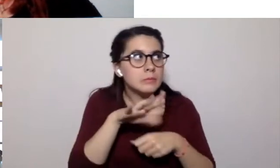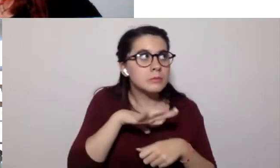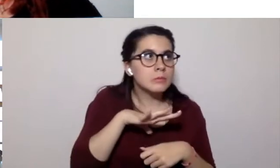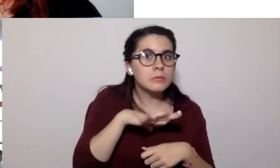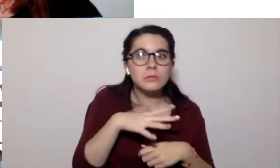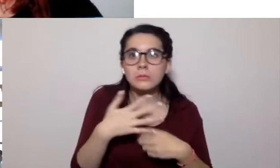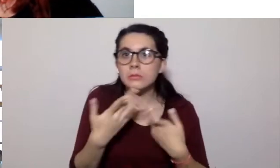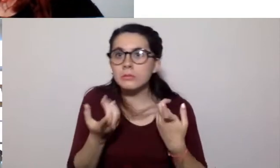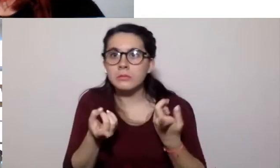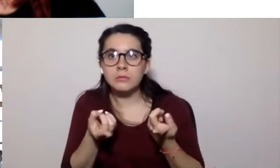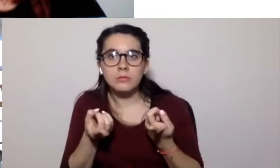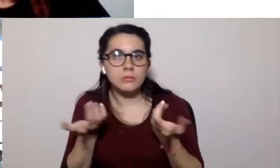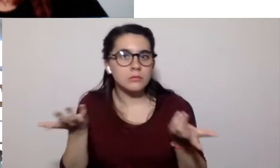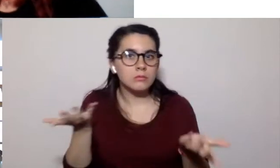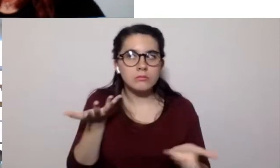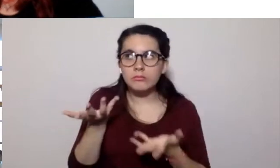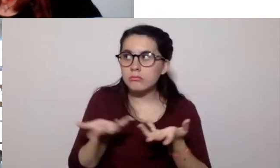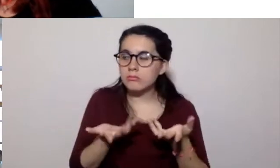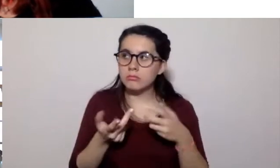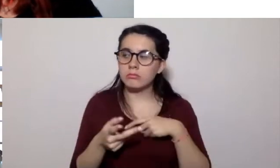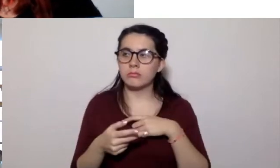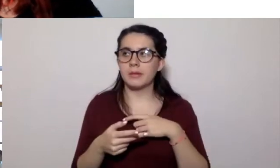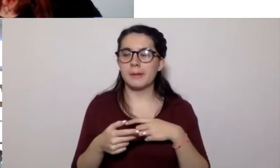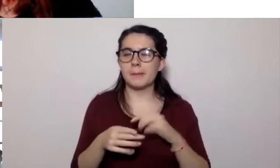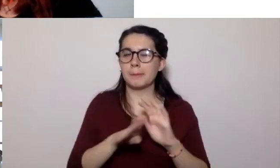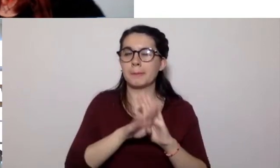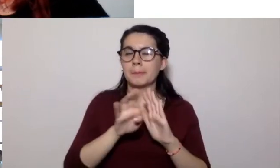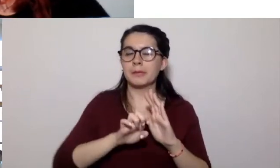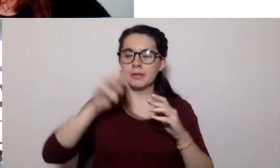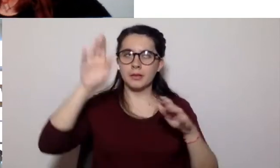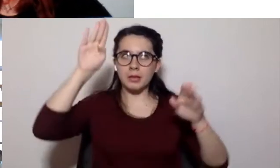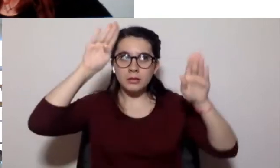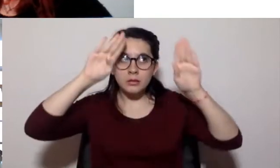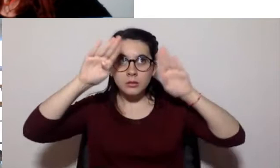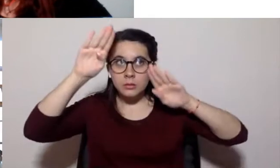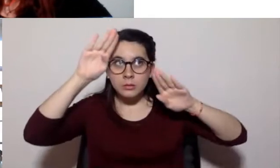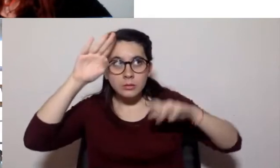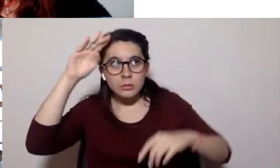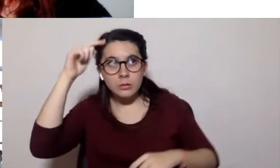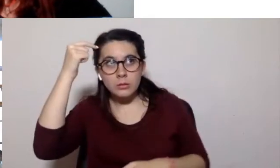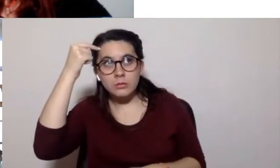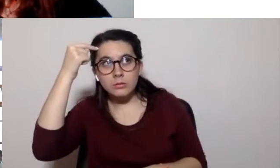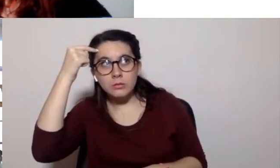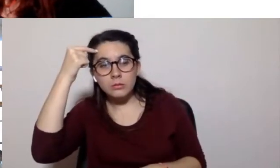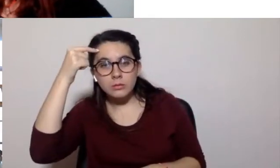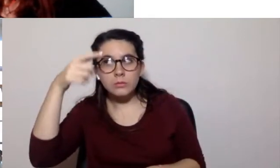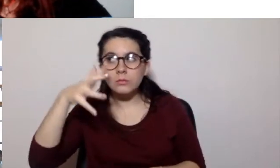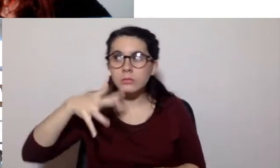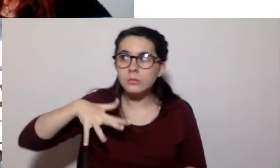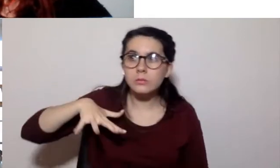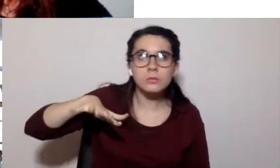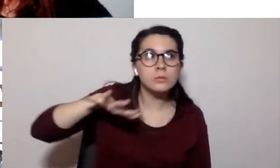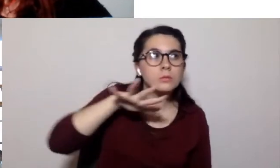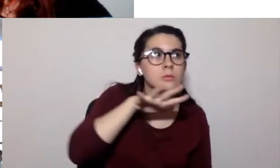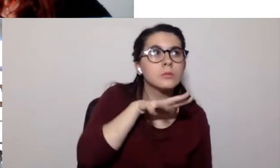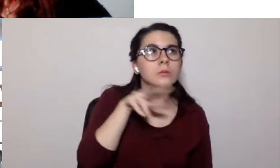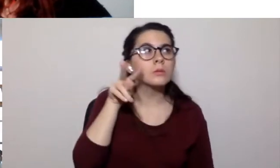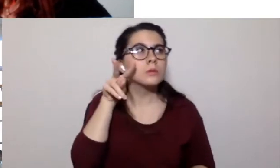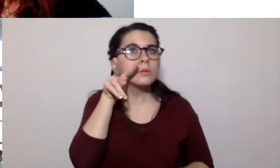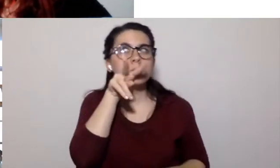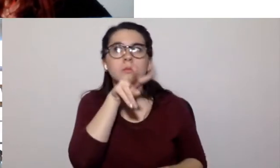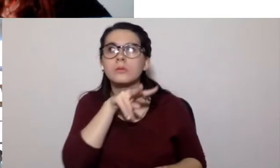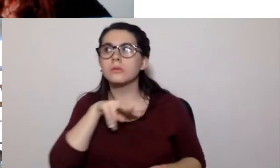Por ejemplo, la mente empieza a buscar en el entorno todo lo que